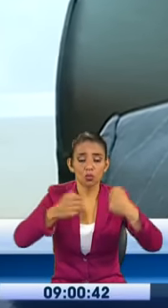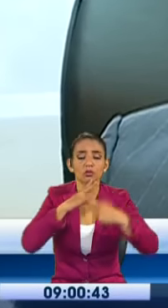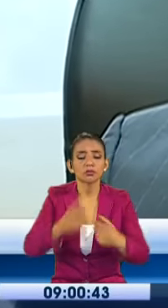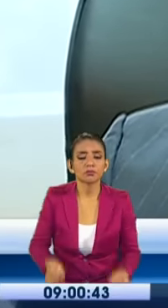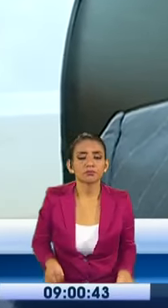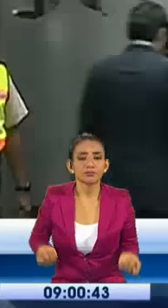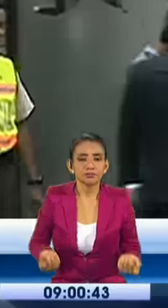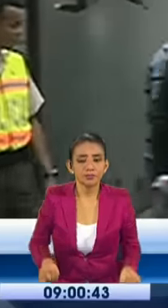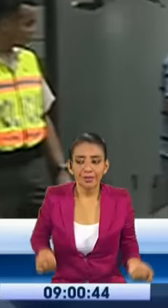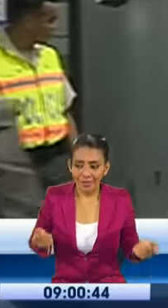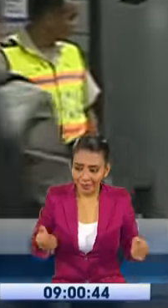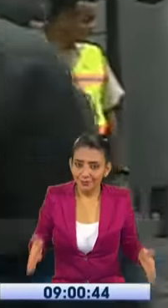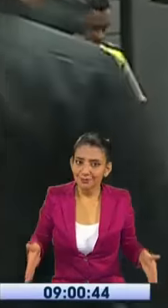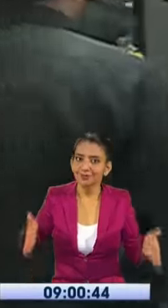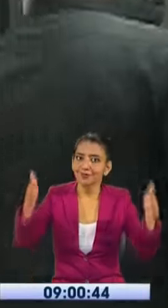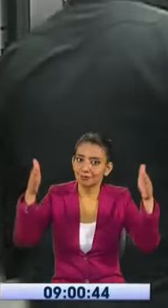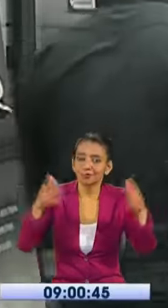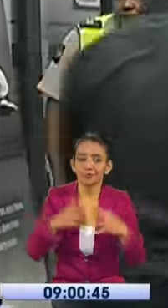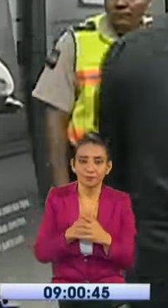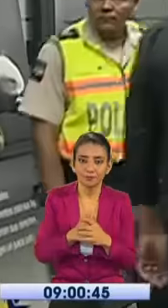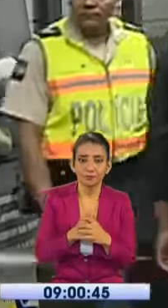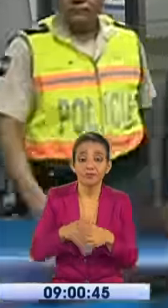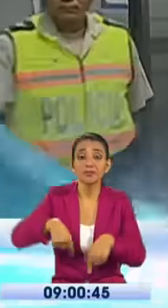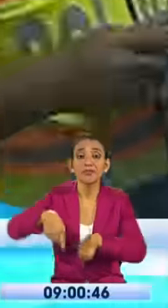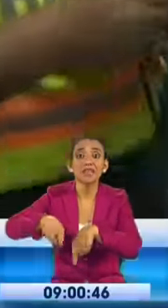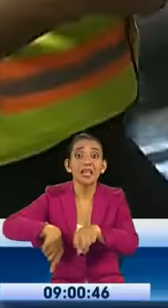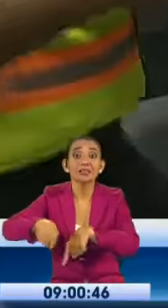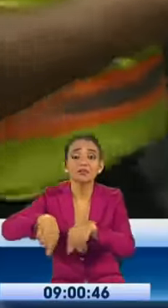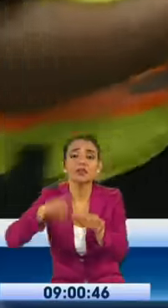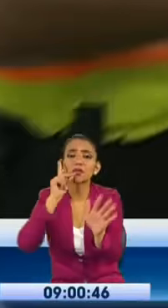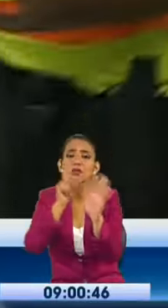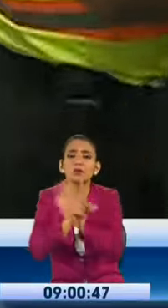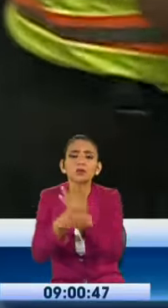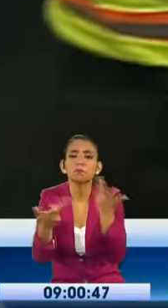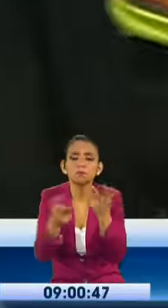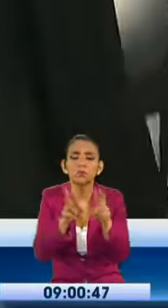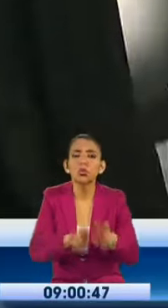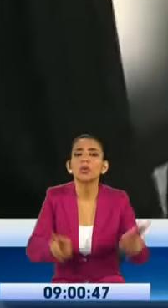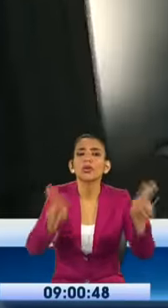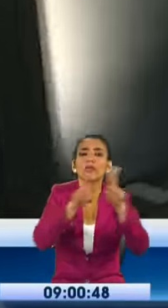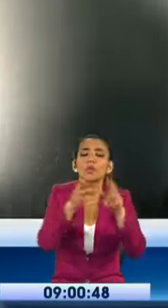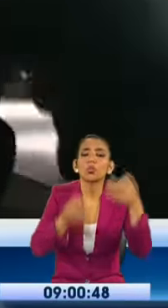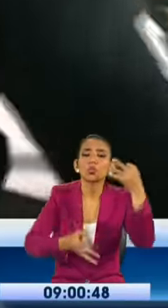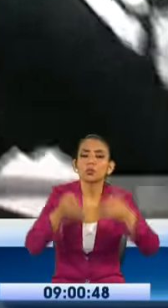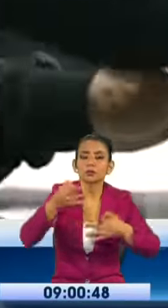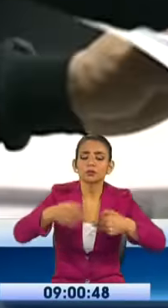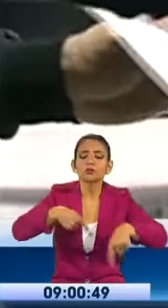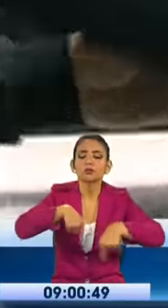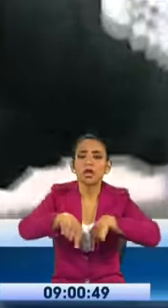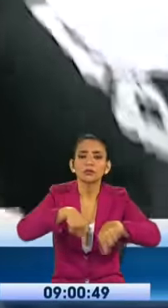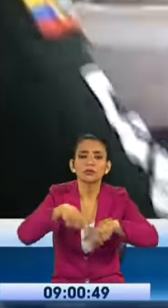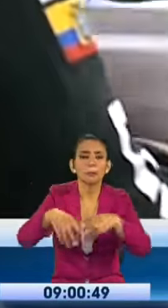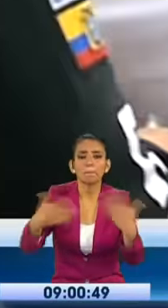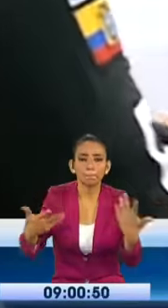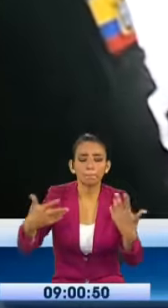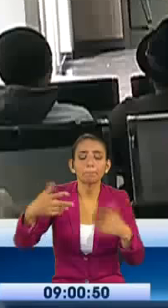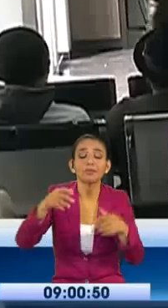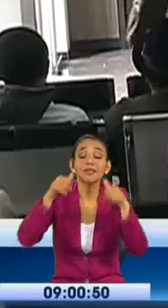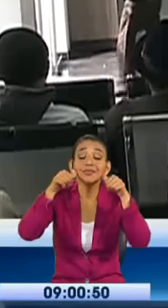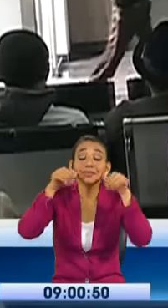ventanas cerradas. Las denuncias de tránsito se receptarán en la unidad judicial de tránsito, ubicada en la Pradera y 6 de